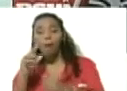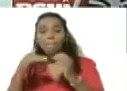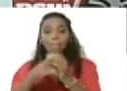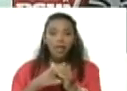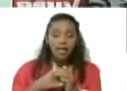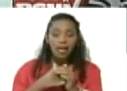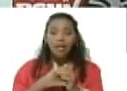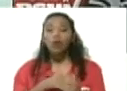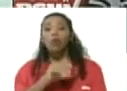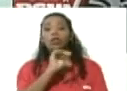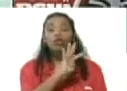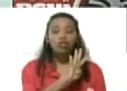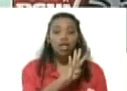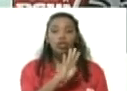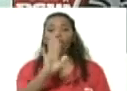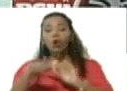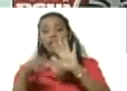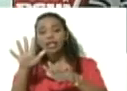262.415. Ya llegamos a